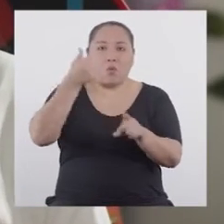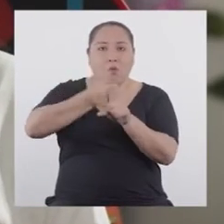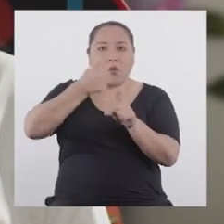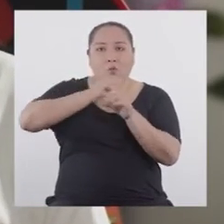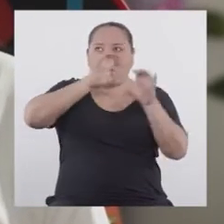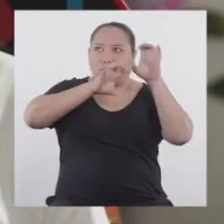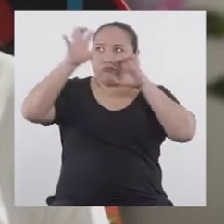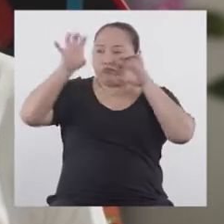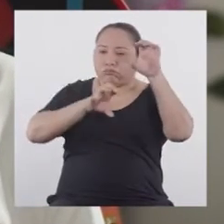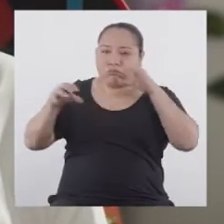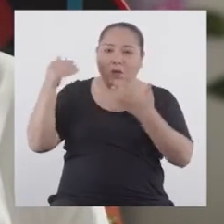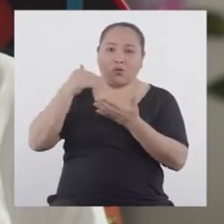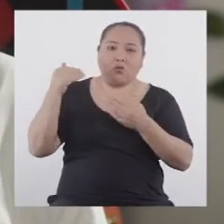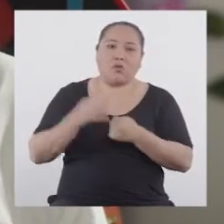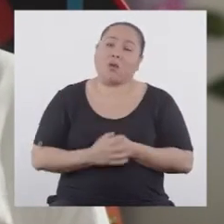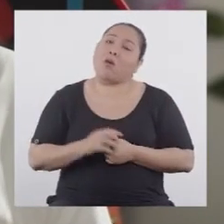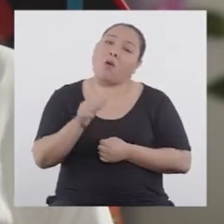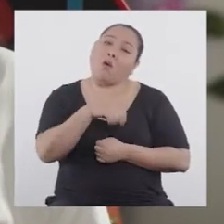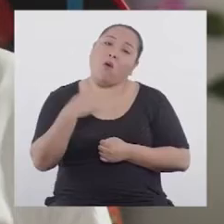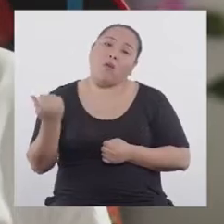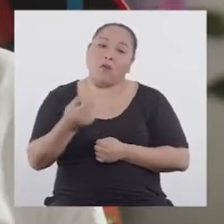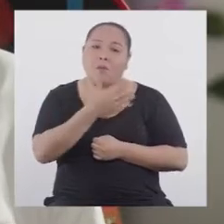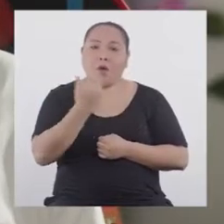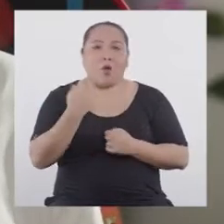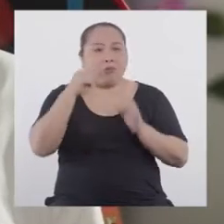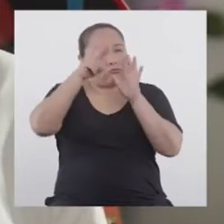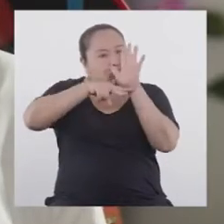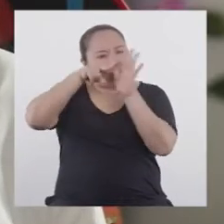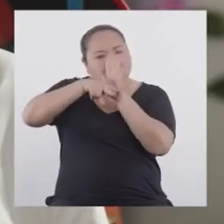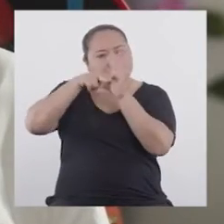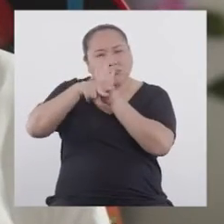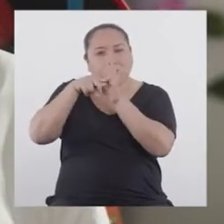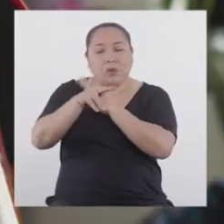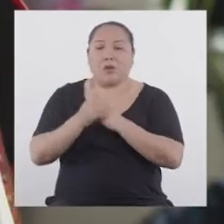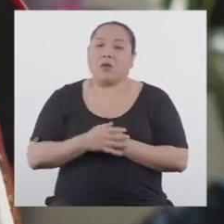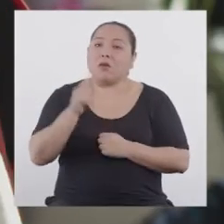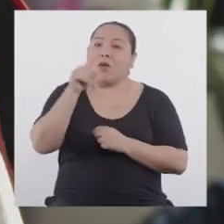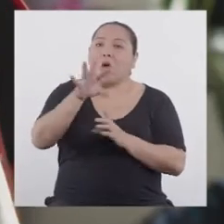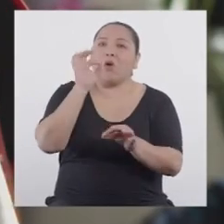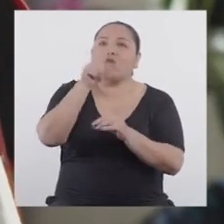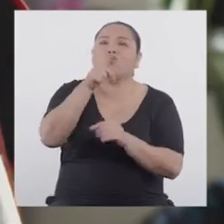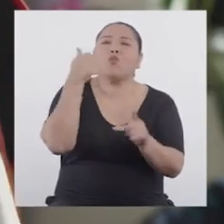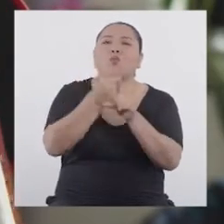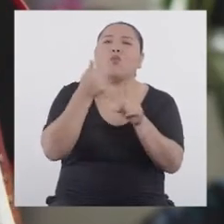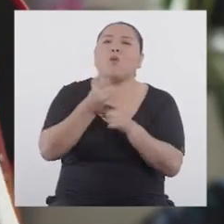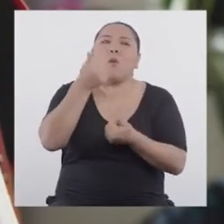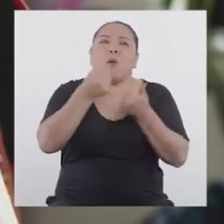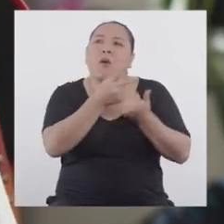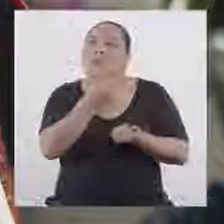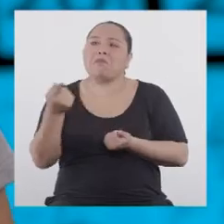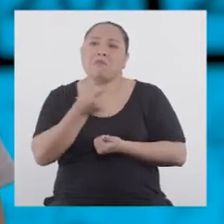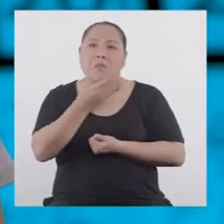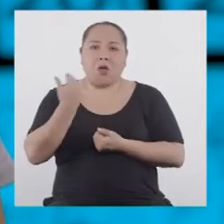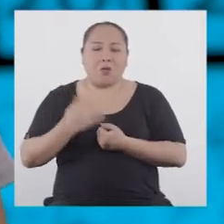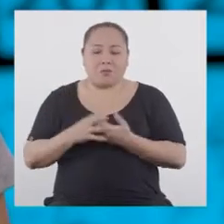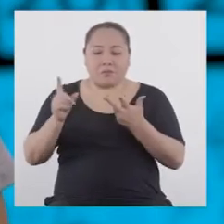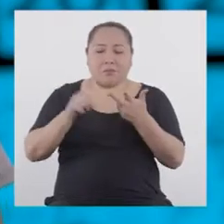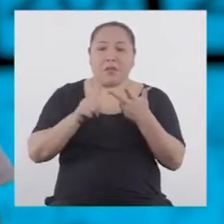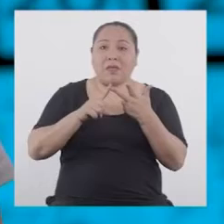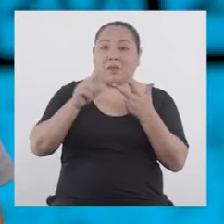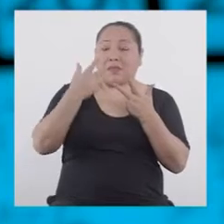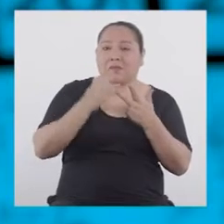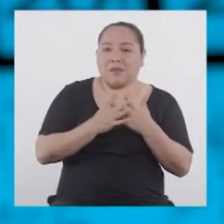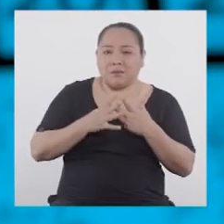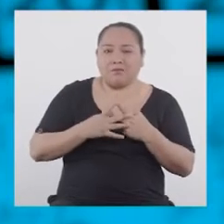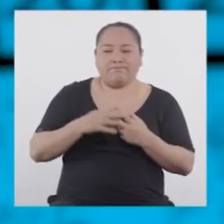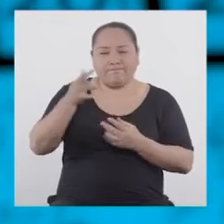sus propios mapas conceptuales para estudiar y otras prefieren ver videos educativos. Descubre tú mismo qué te funciona. El tercer pilar es la